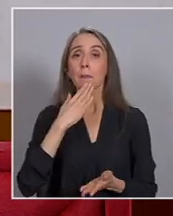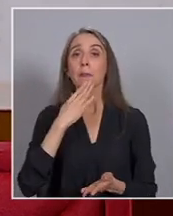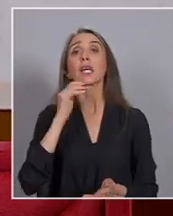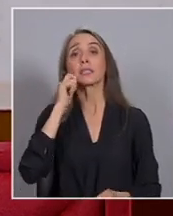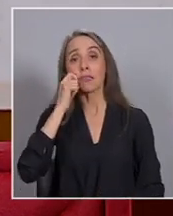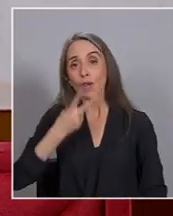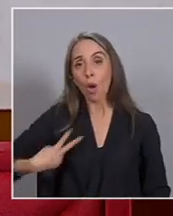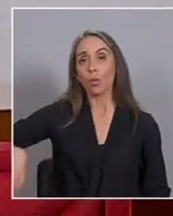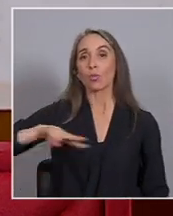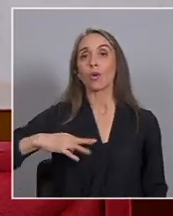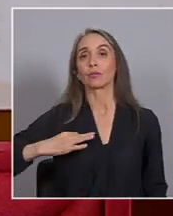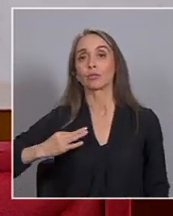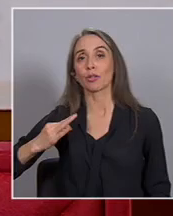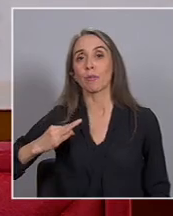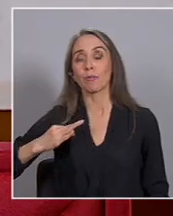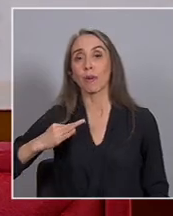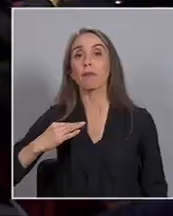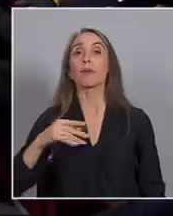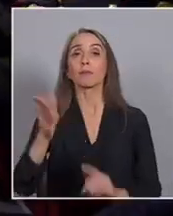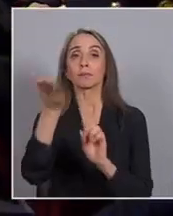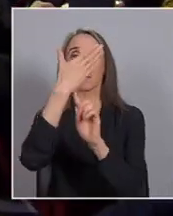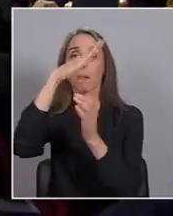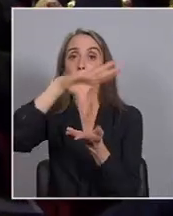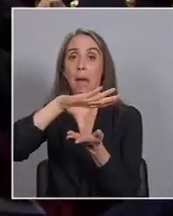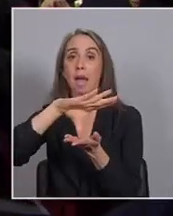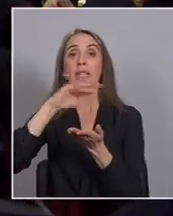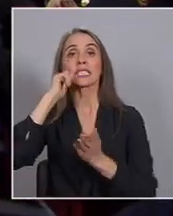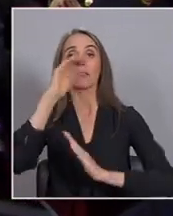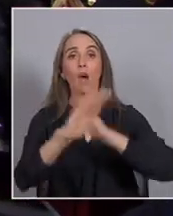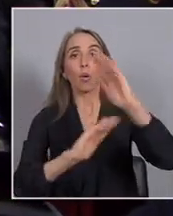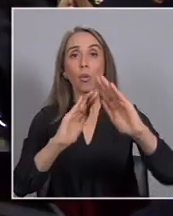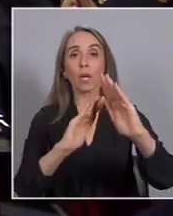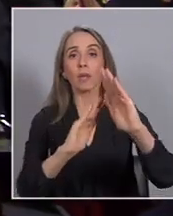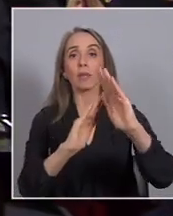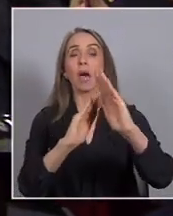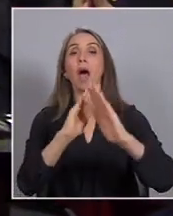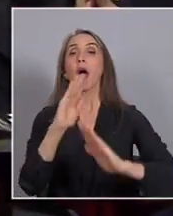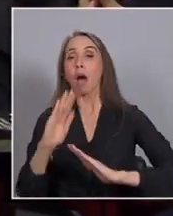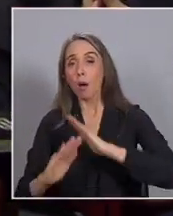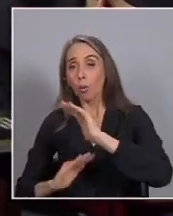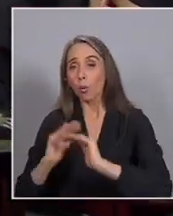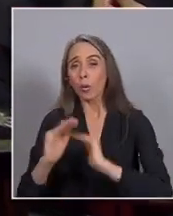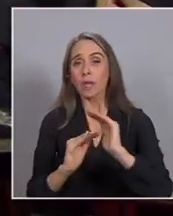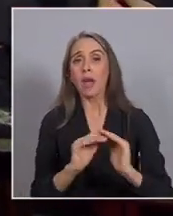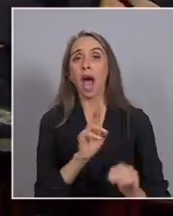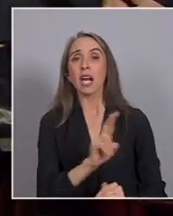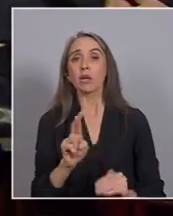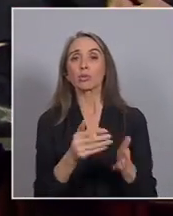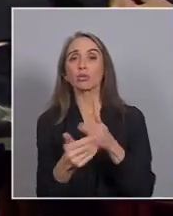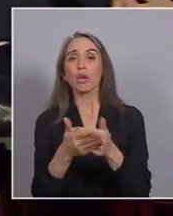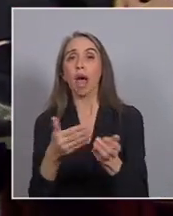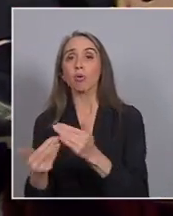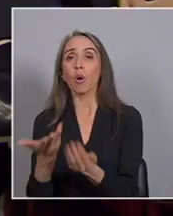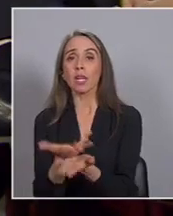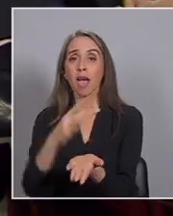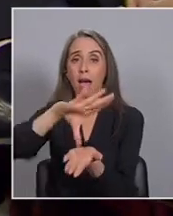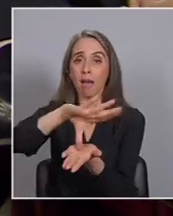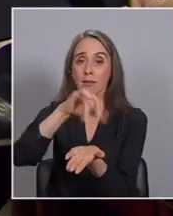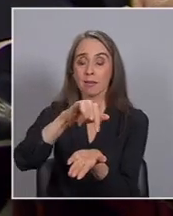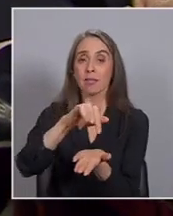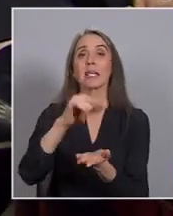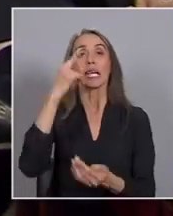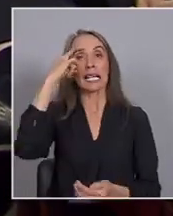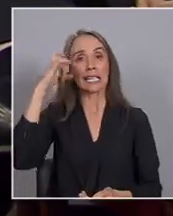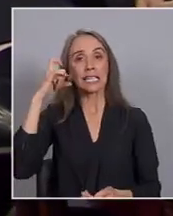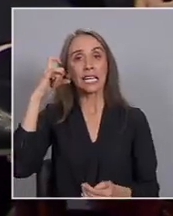pueblo. La patria es cuidar y proteger nuestros recursos naturales. Es creer